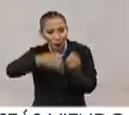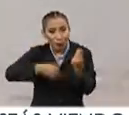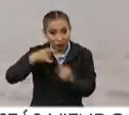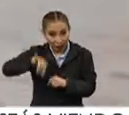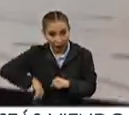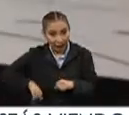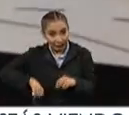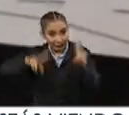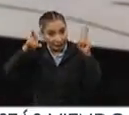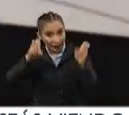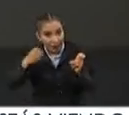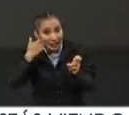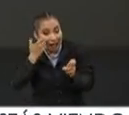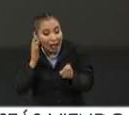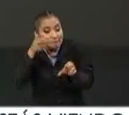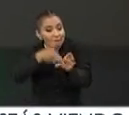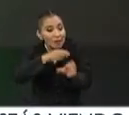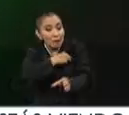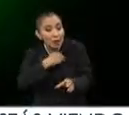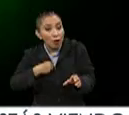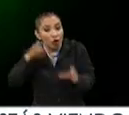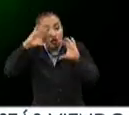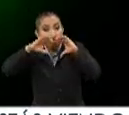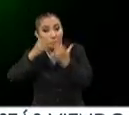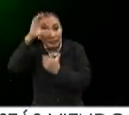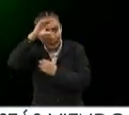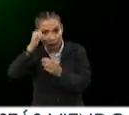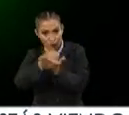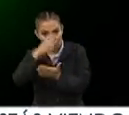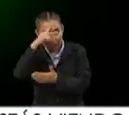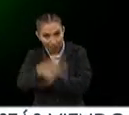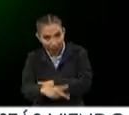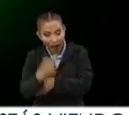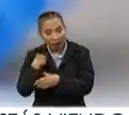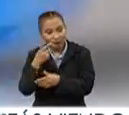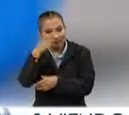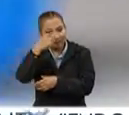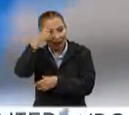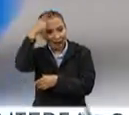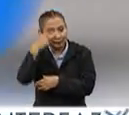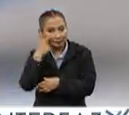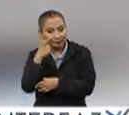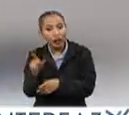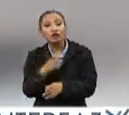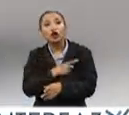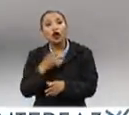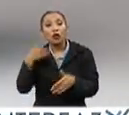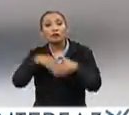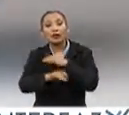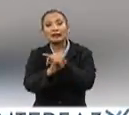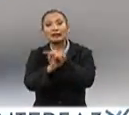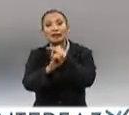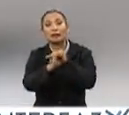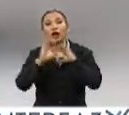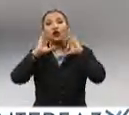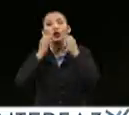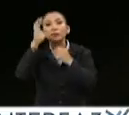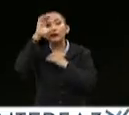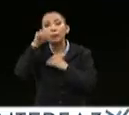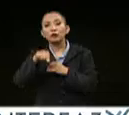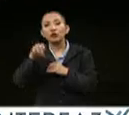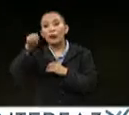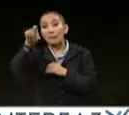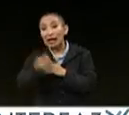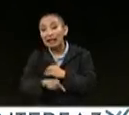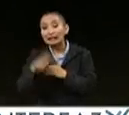¿Te interesan estos temas y quieres pertenecer al Club de Ciencia de la Ciudad de México? Es muy fácil. Solo tienes que ingresar a la página